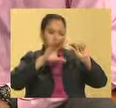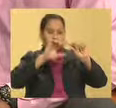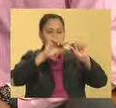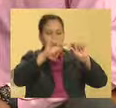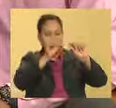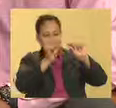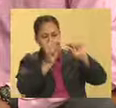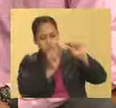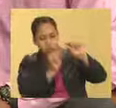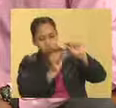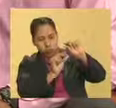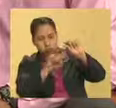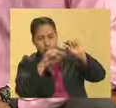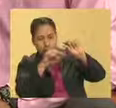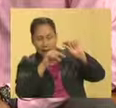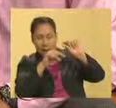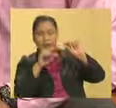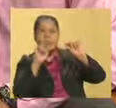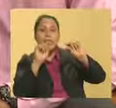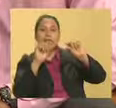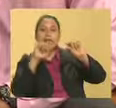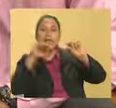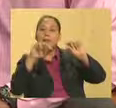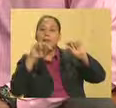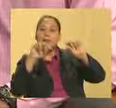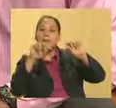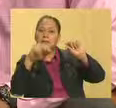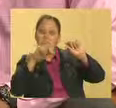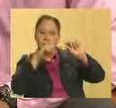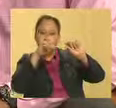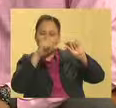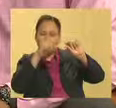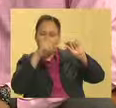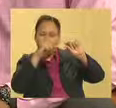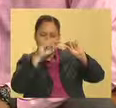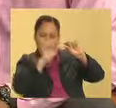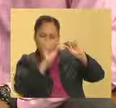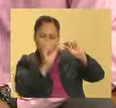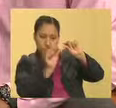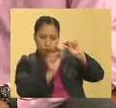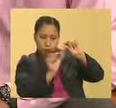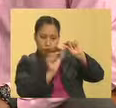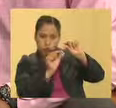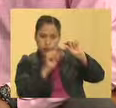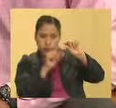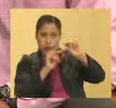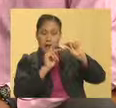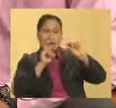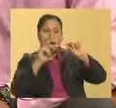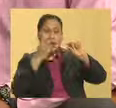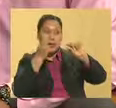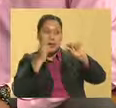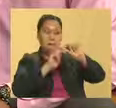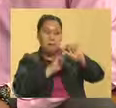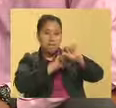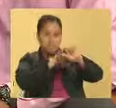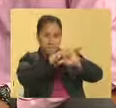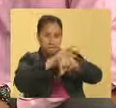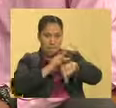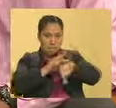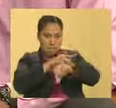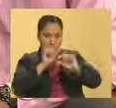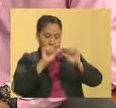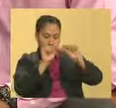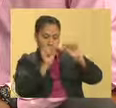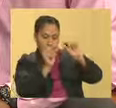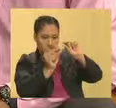membrana timpánica, o sea, es lo más externo que tenemos en el oído. Esta piel que tenemos, cuando